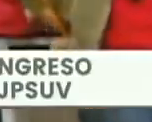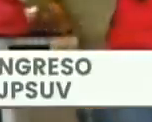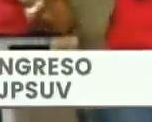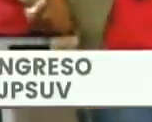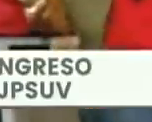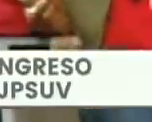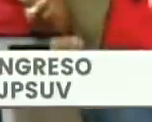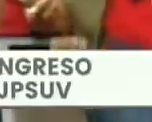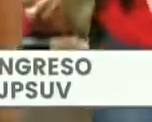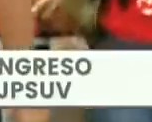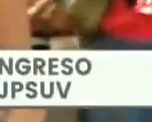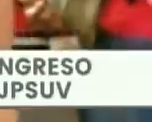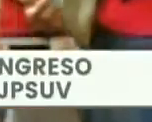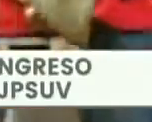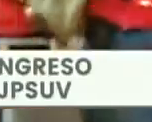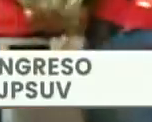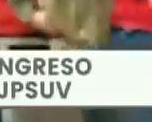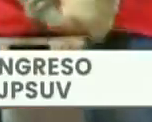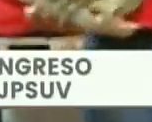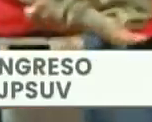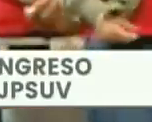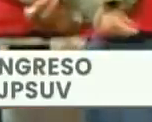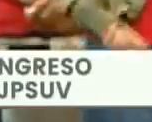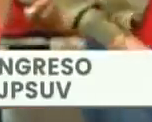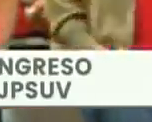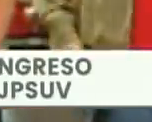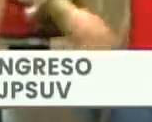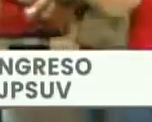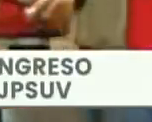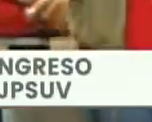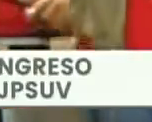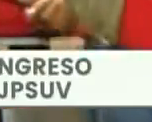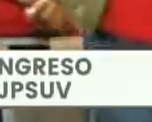la República Bolivariana de Venezuela.